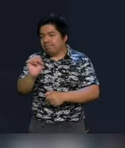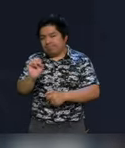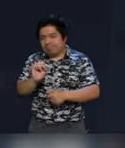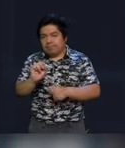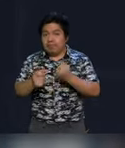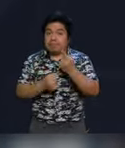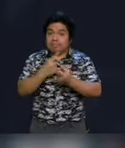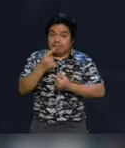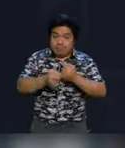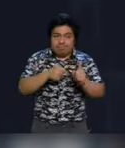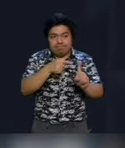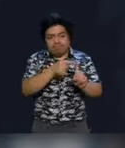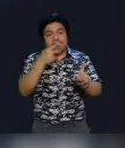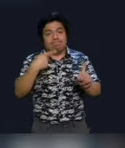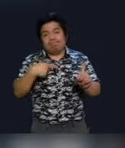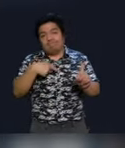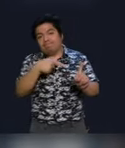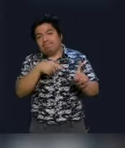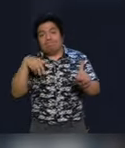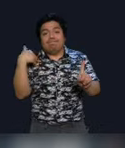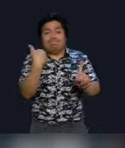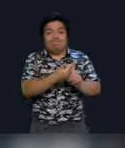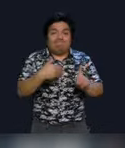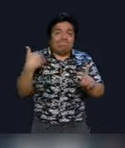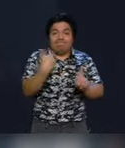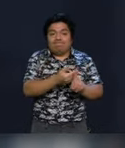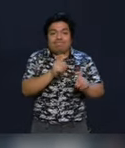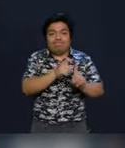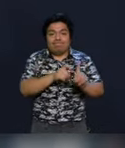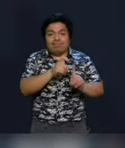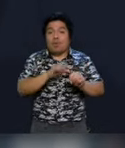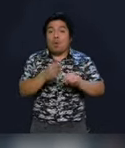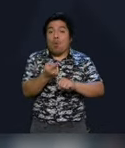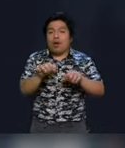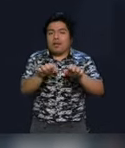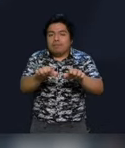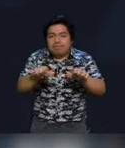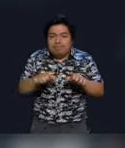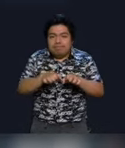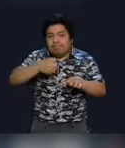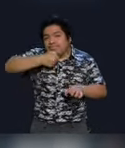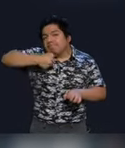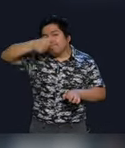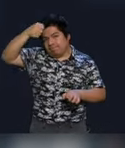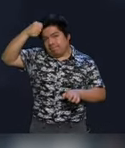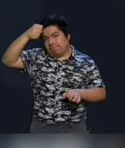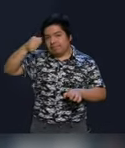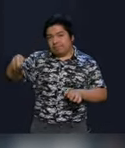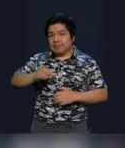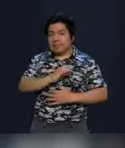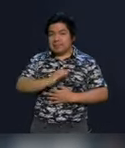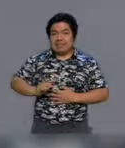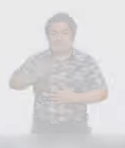también los juicios contra este personaje vienen porque que era parte del equipo de una campaña de una candidata presidencial